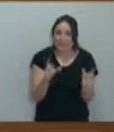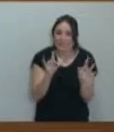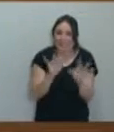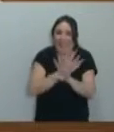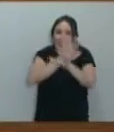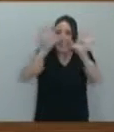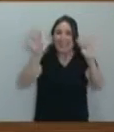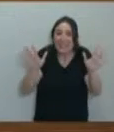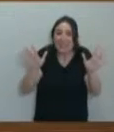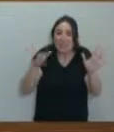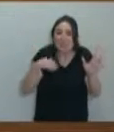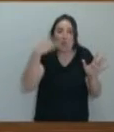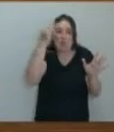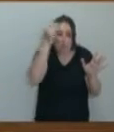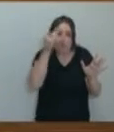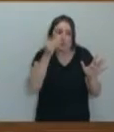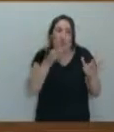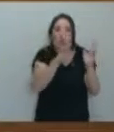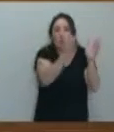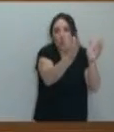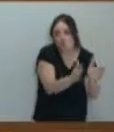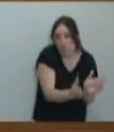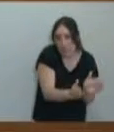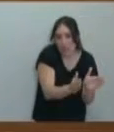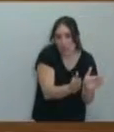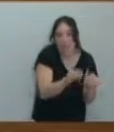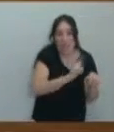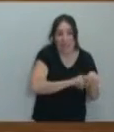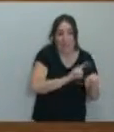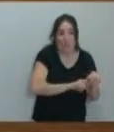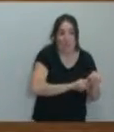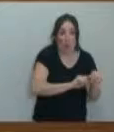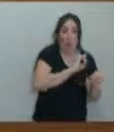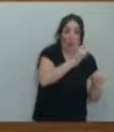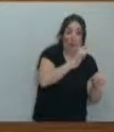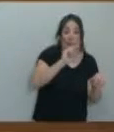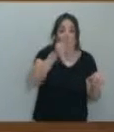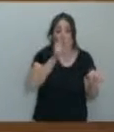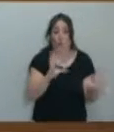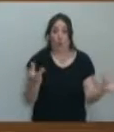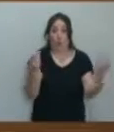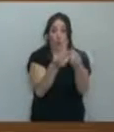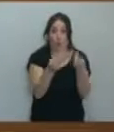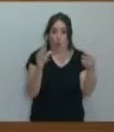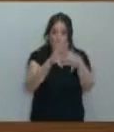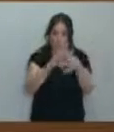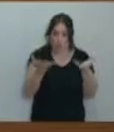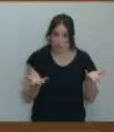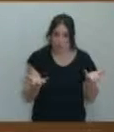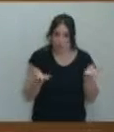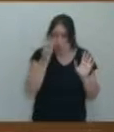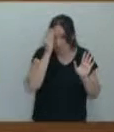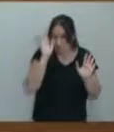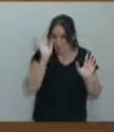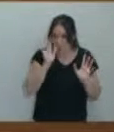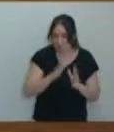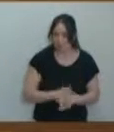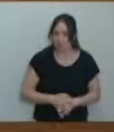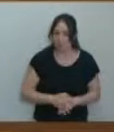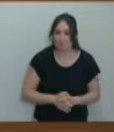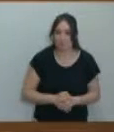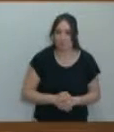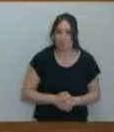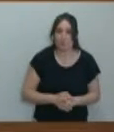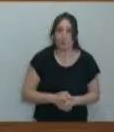Quiero entender que lo que ha hecho ha sido esa acumulación de... Pero...